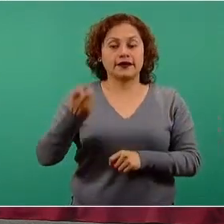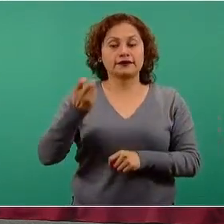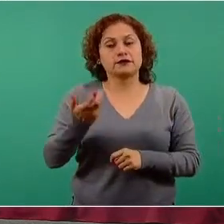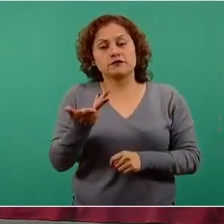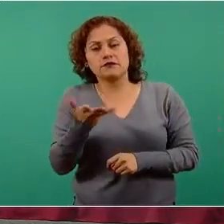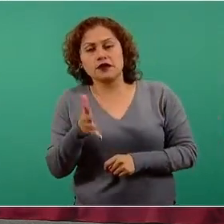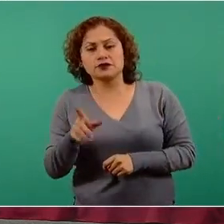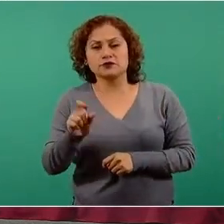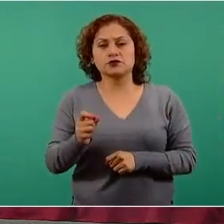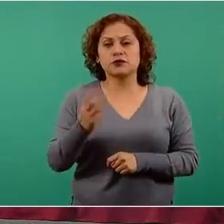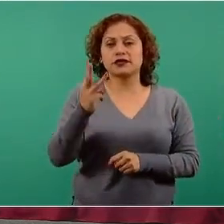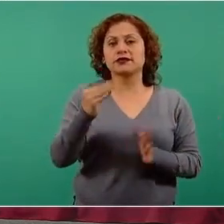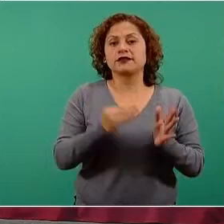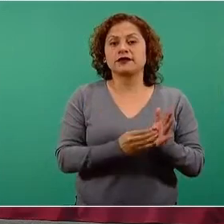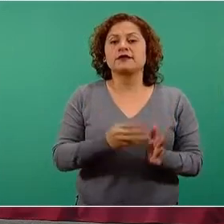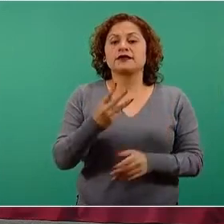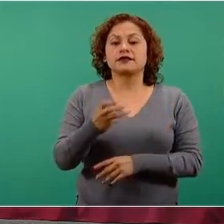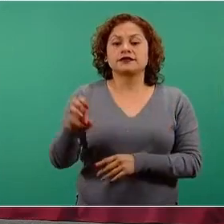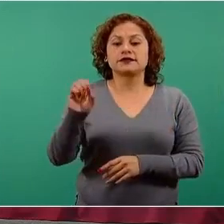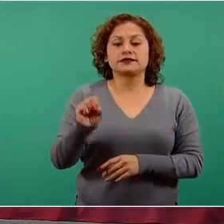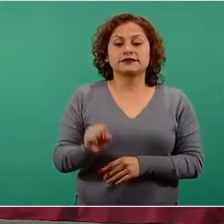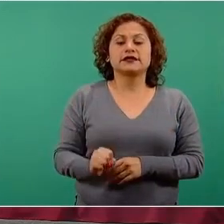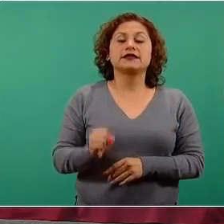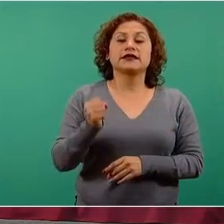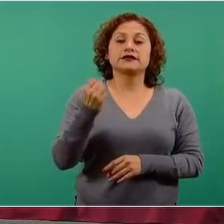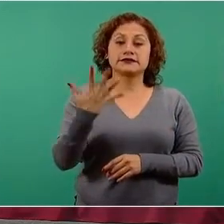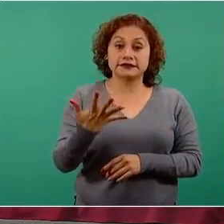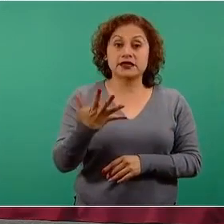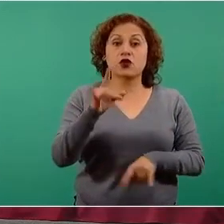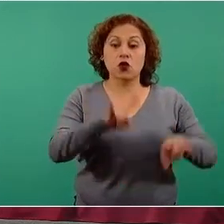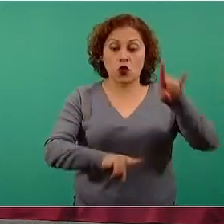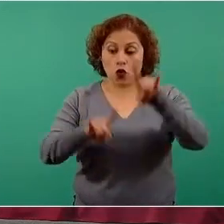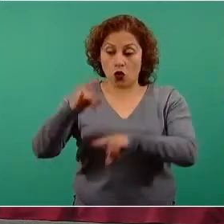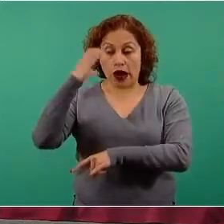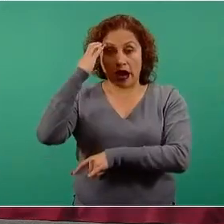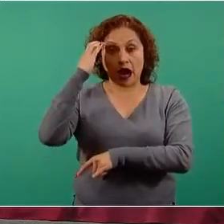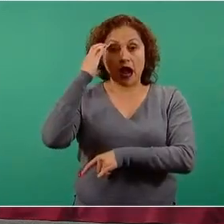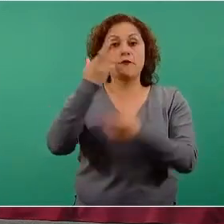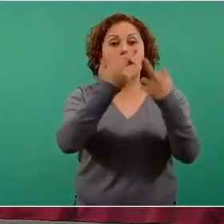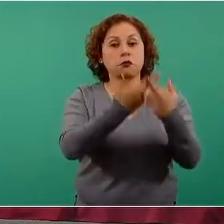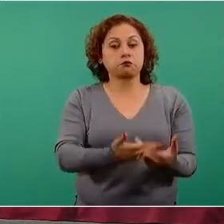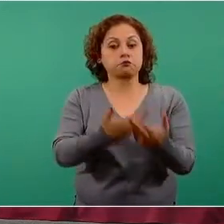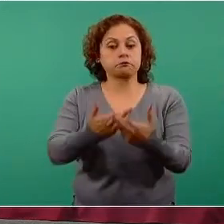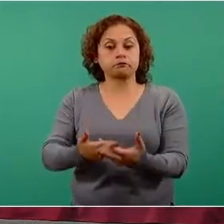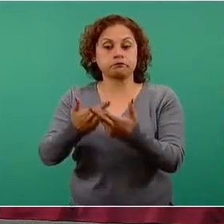de 23.365 camas disponibles de un total de